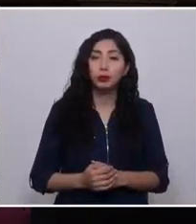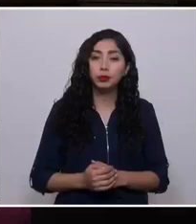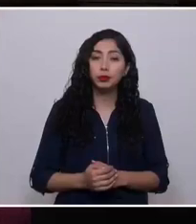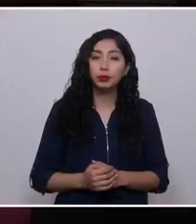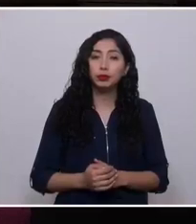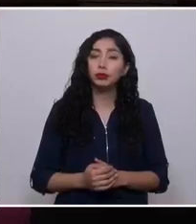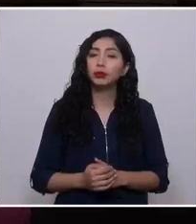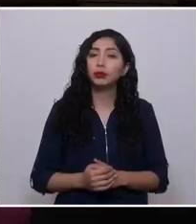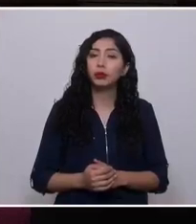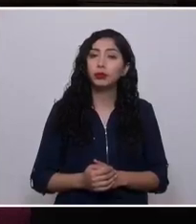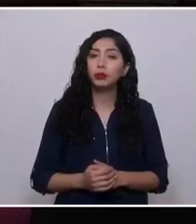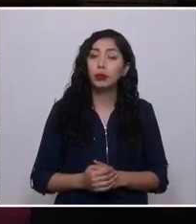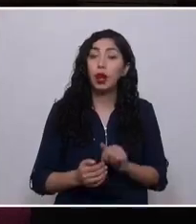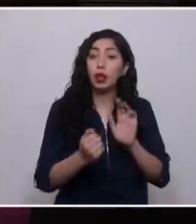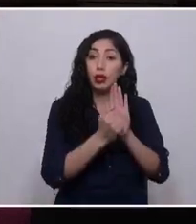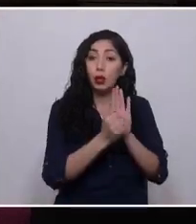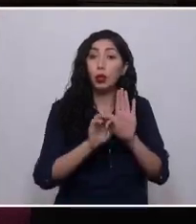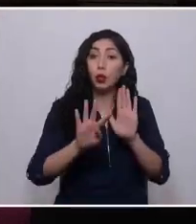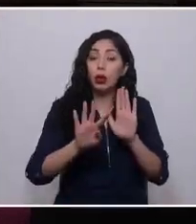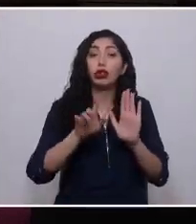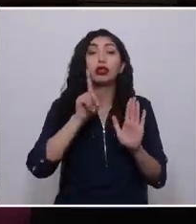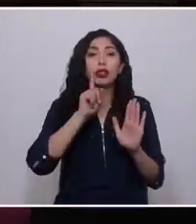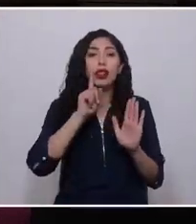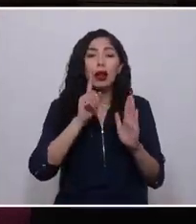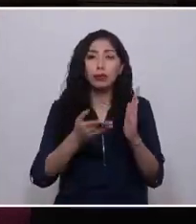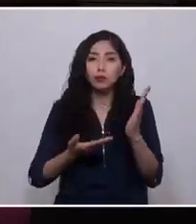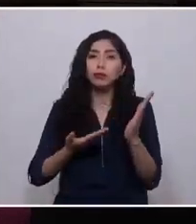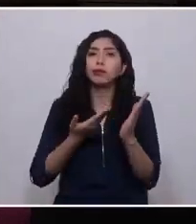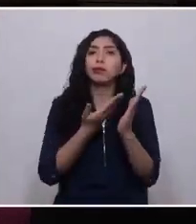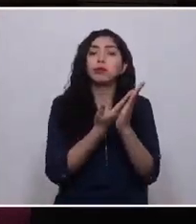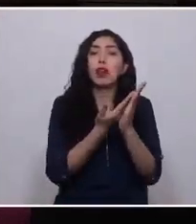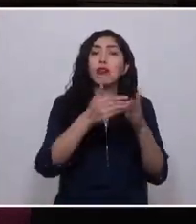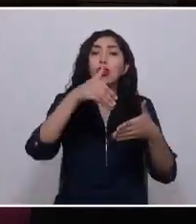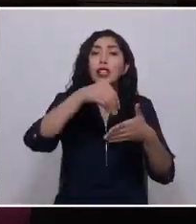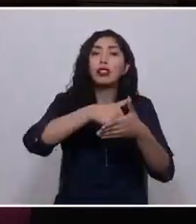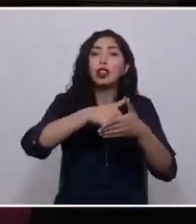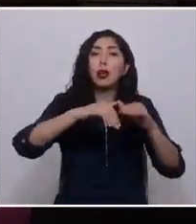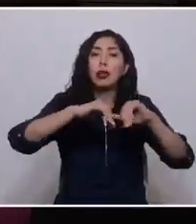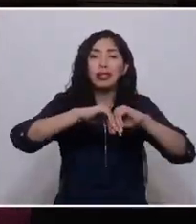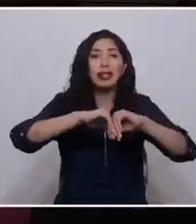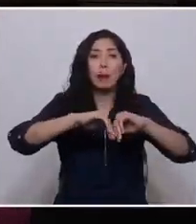sobre la cual ha recaído una solicitud de votación separada,